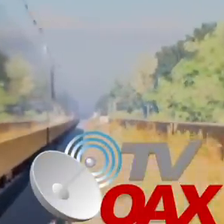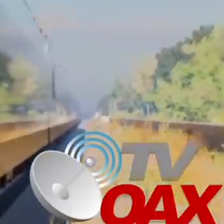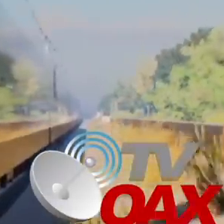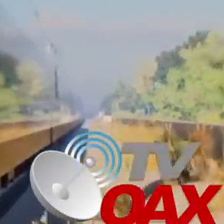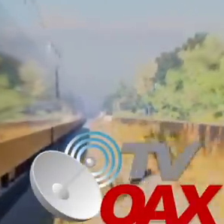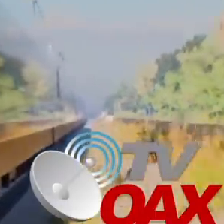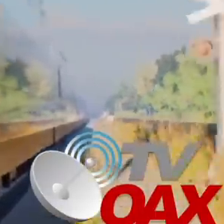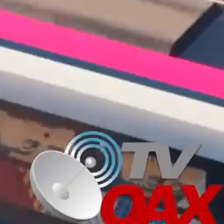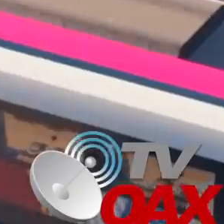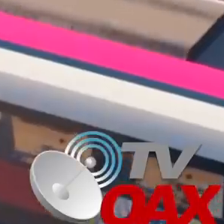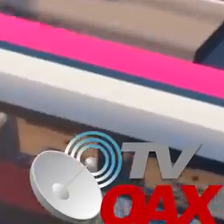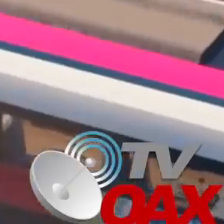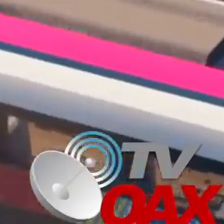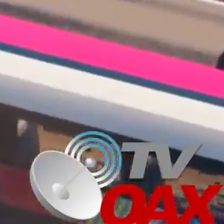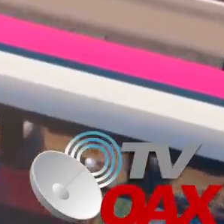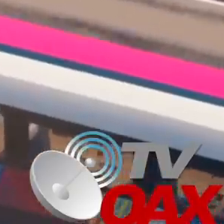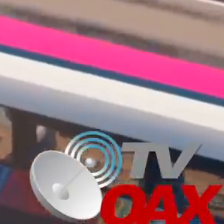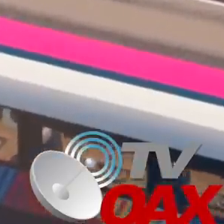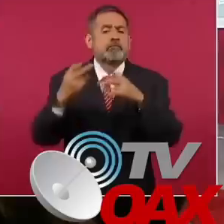¿Qué tramos son?